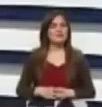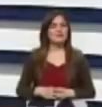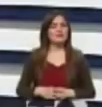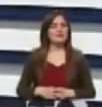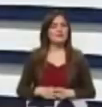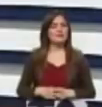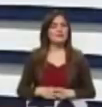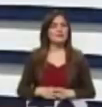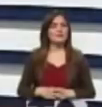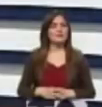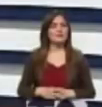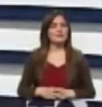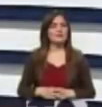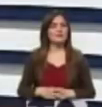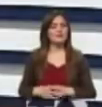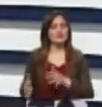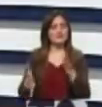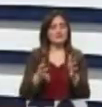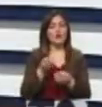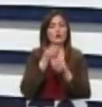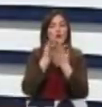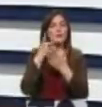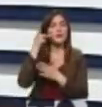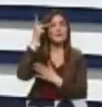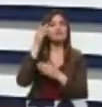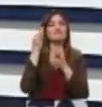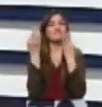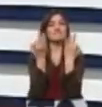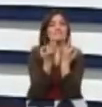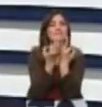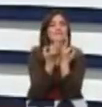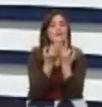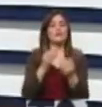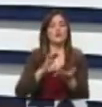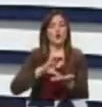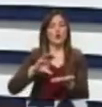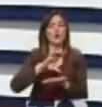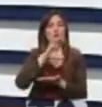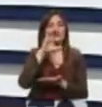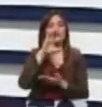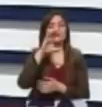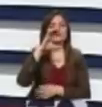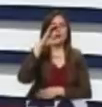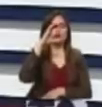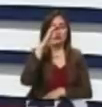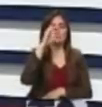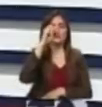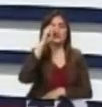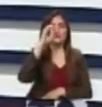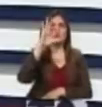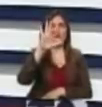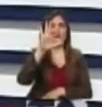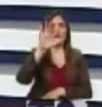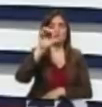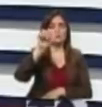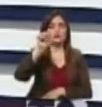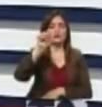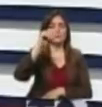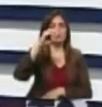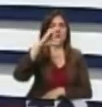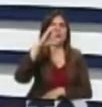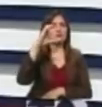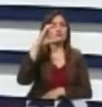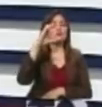horas. Ahora le contamos que padres de familia de la Unidad Educativa Aviación Civil COTAC, una institución